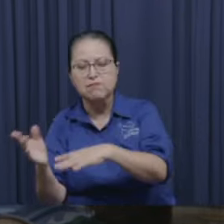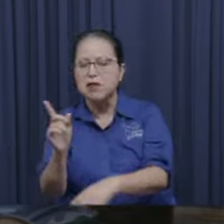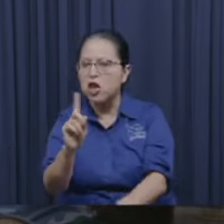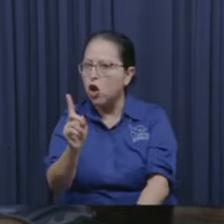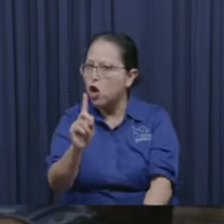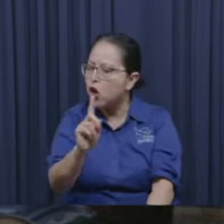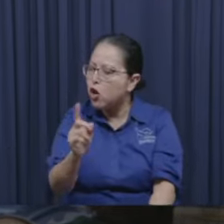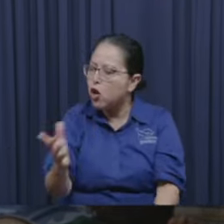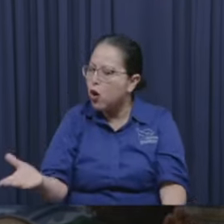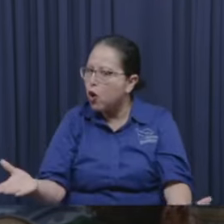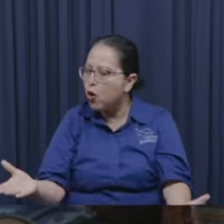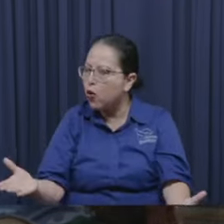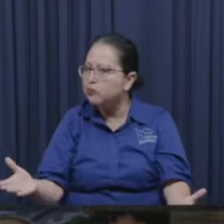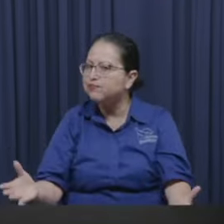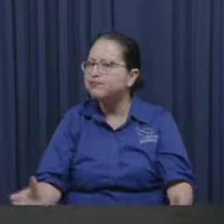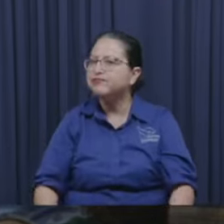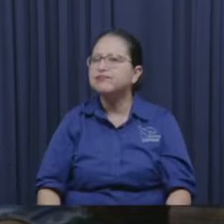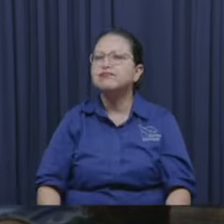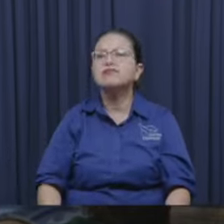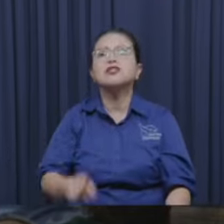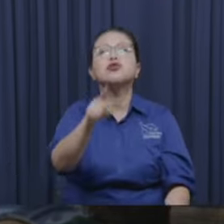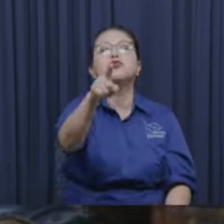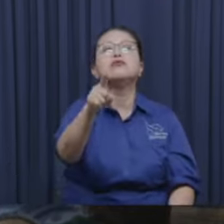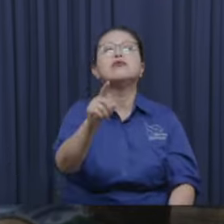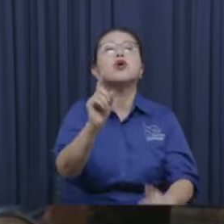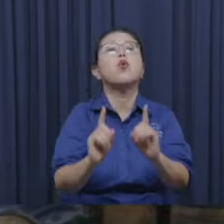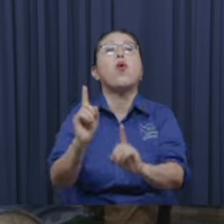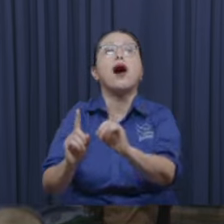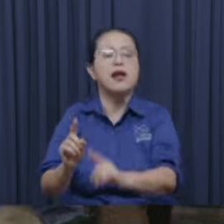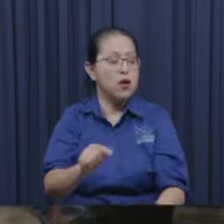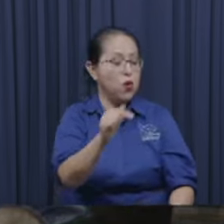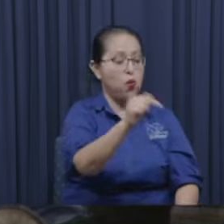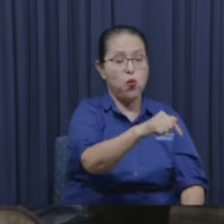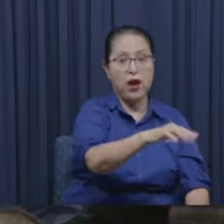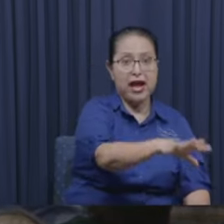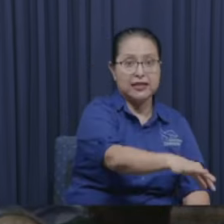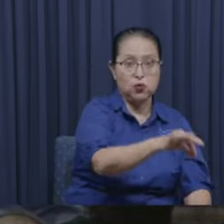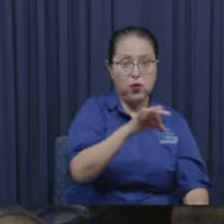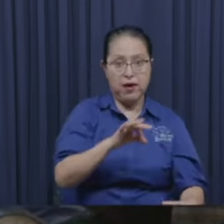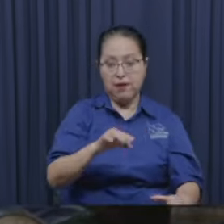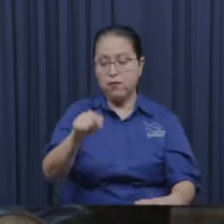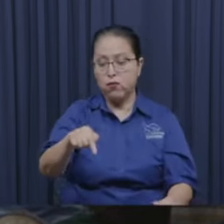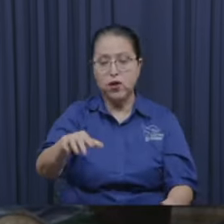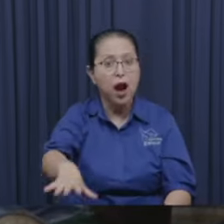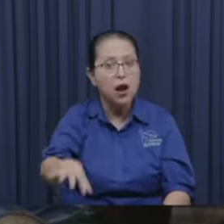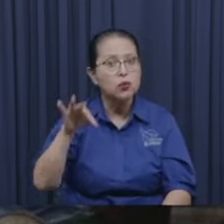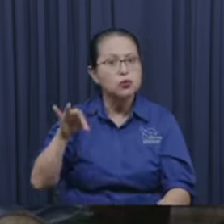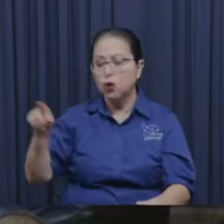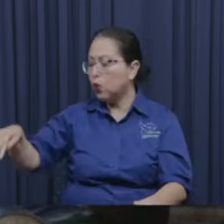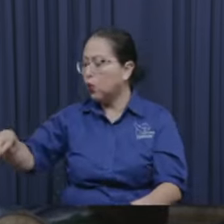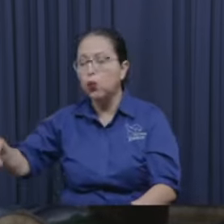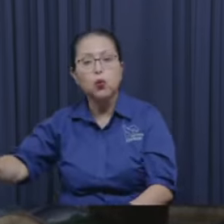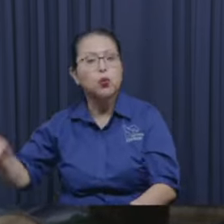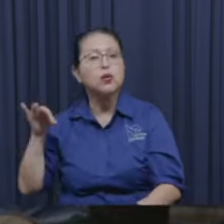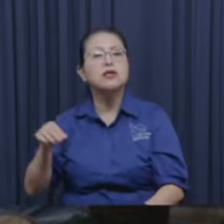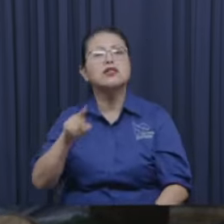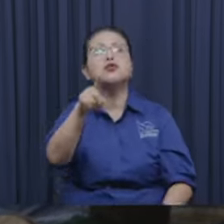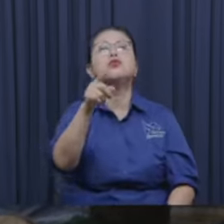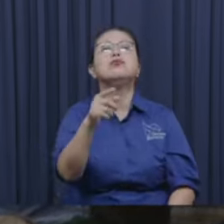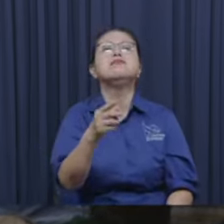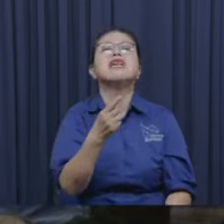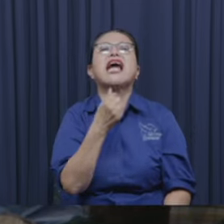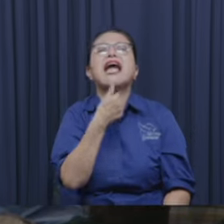Gloria a Dios una vez más una vez más cuál de los tres quiere ser el plano Ah quién prefiere